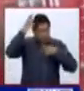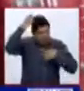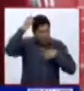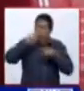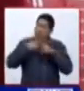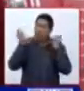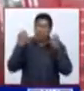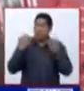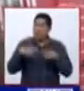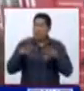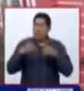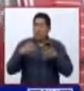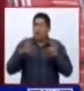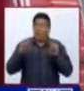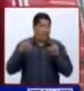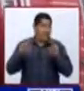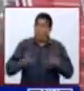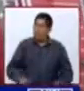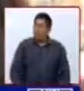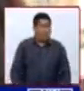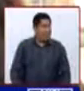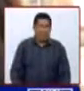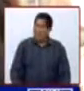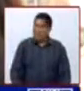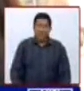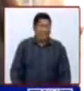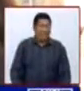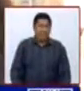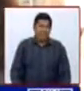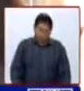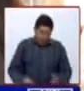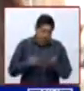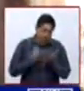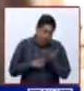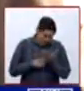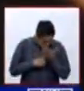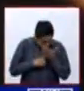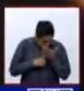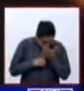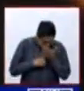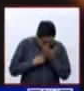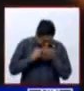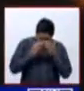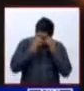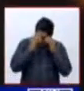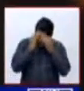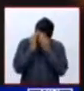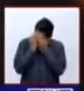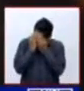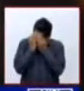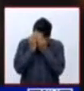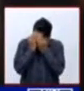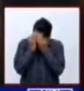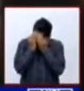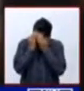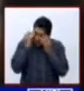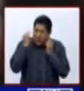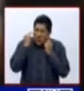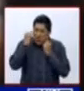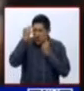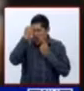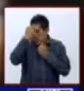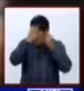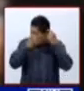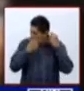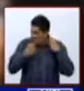muy fea, no quisiera contagiarme de ella. Tan solo con ver esa imagen de que te salga medio granitos, es un poco